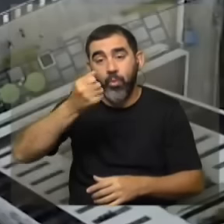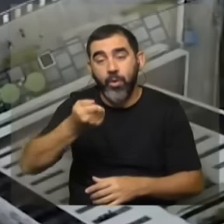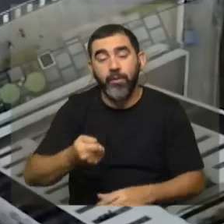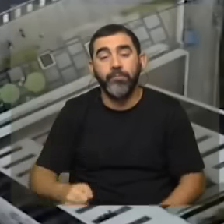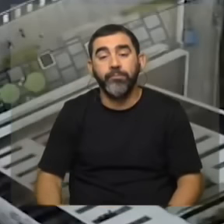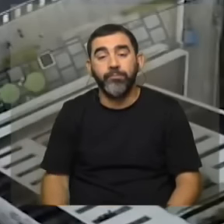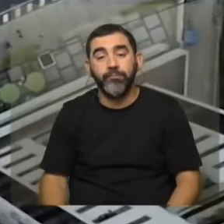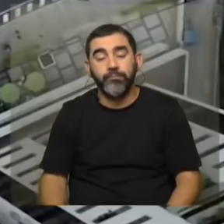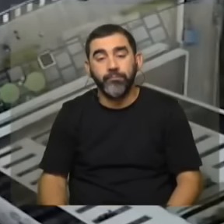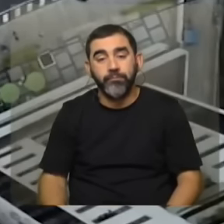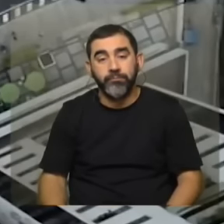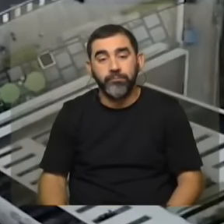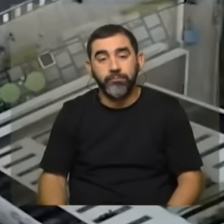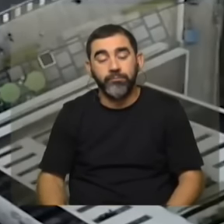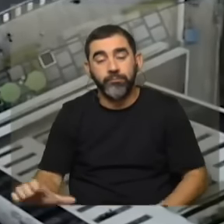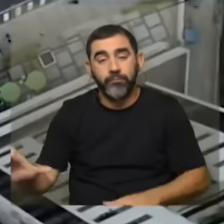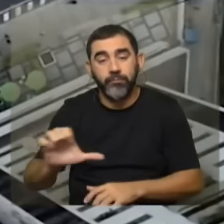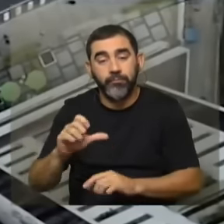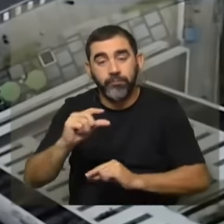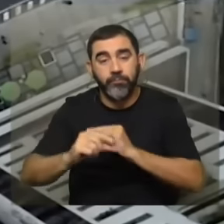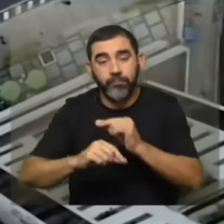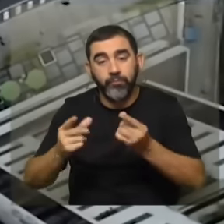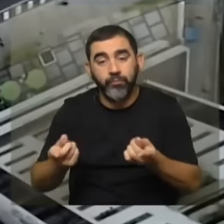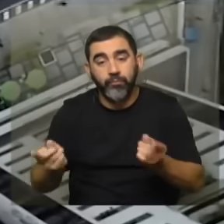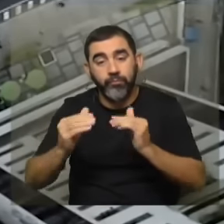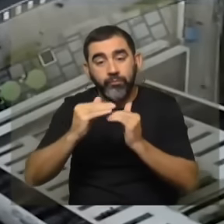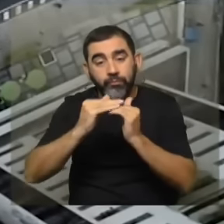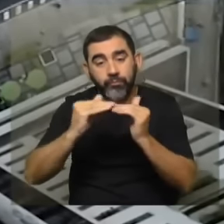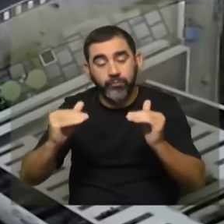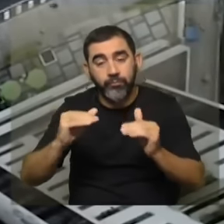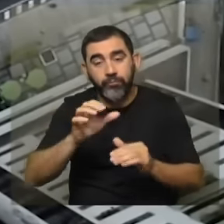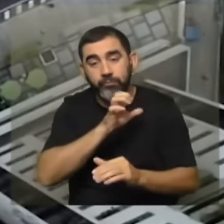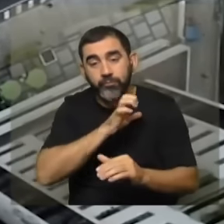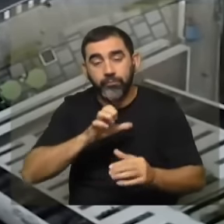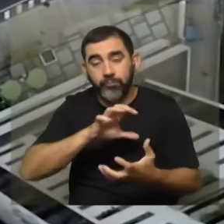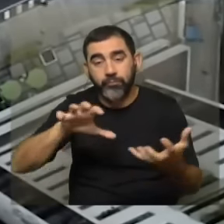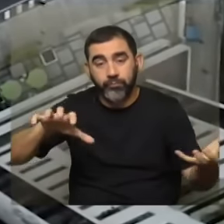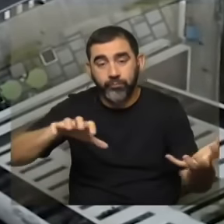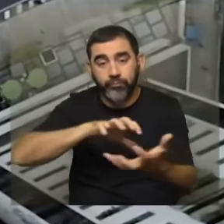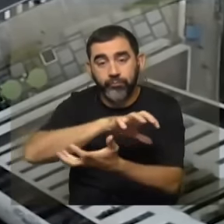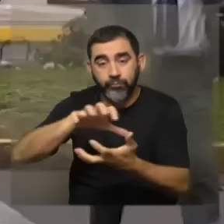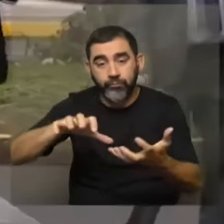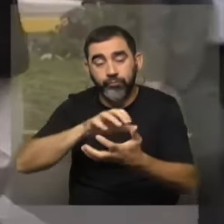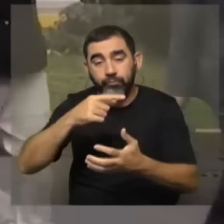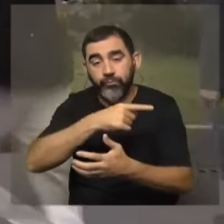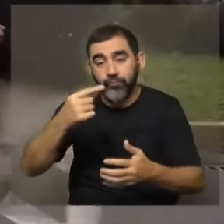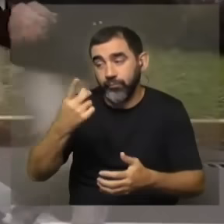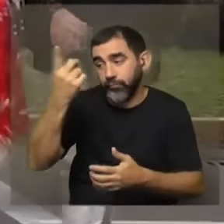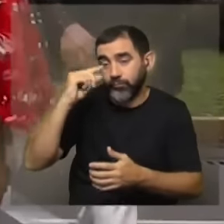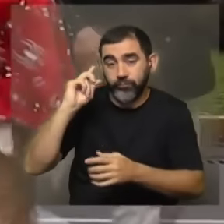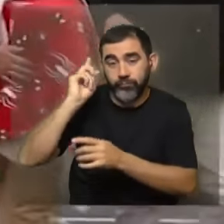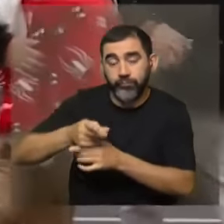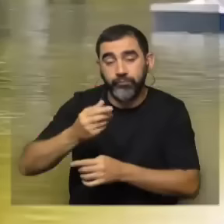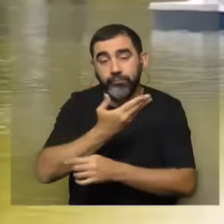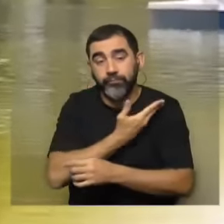nooa Ecuador retoma poco a poco la normalidad en medio de un estado de conflicto armado interno decretado la semana pasada por el presidente